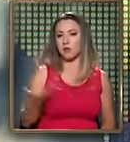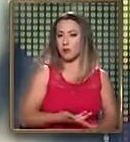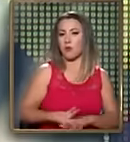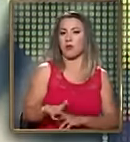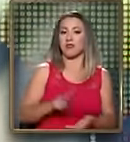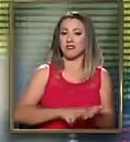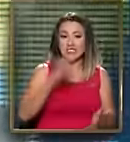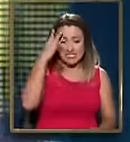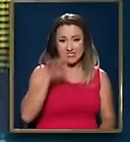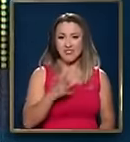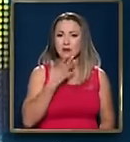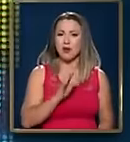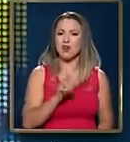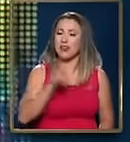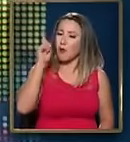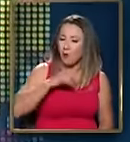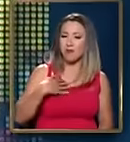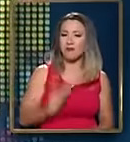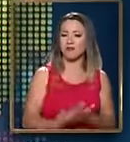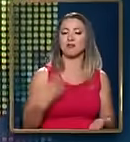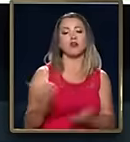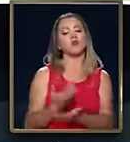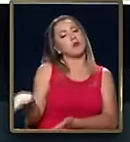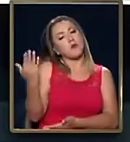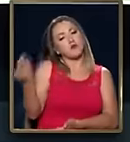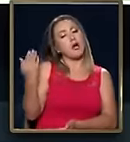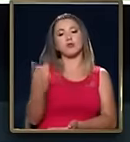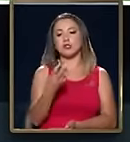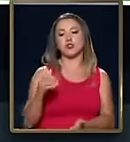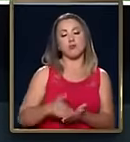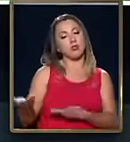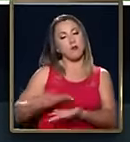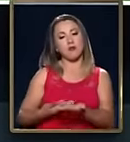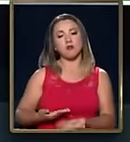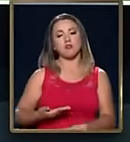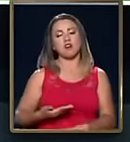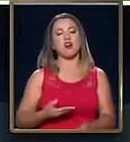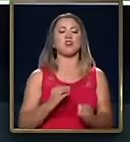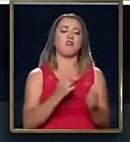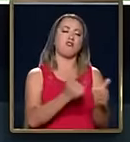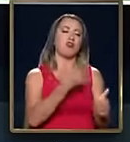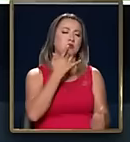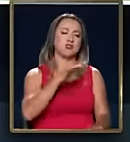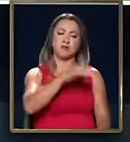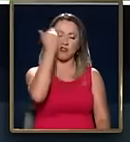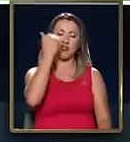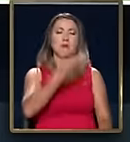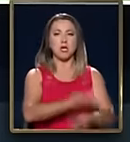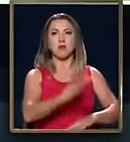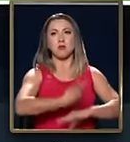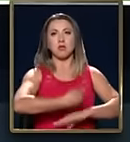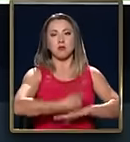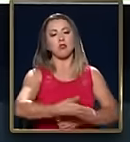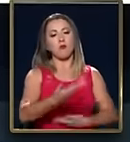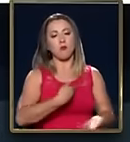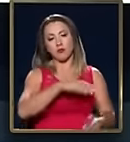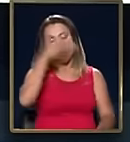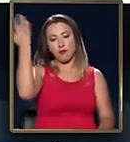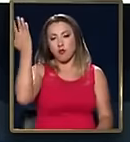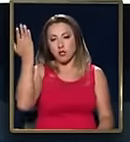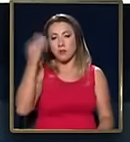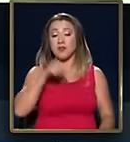Le dije, ¿sabes qué más, weón? Esta es la última vez que te cobro las 300 lucas. Puta que, bueno, me tenías tan aburrido, weón. Así, weón.